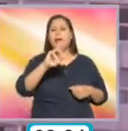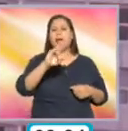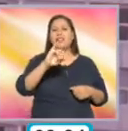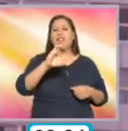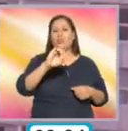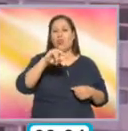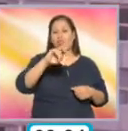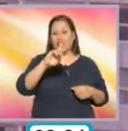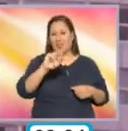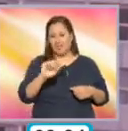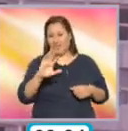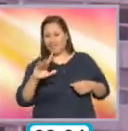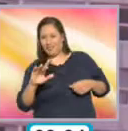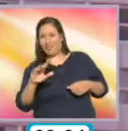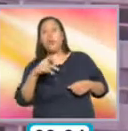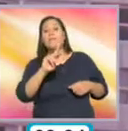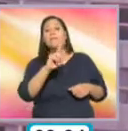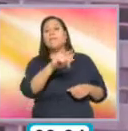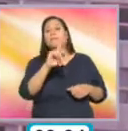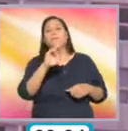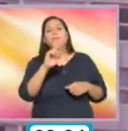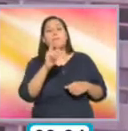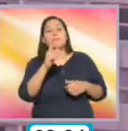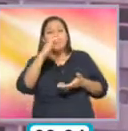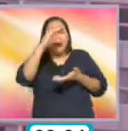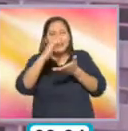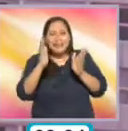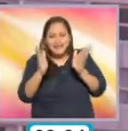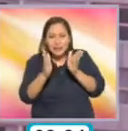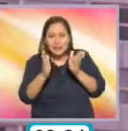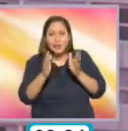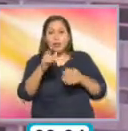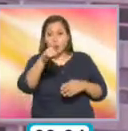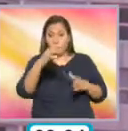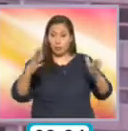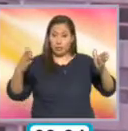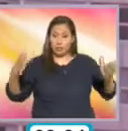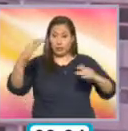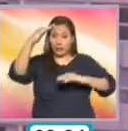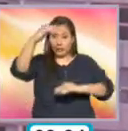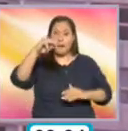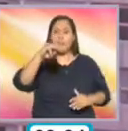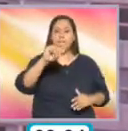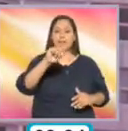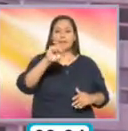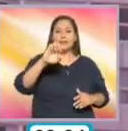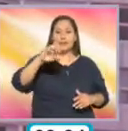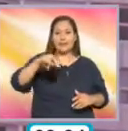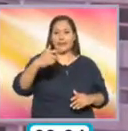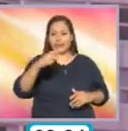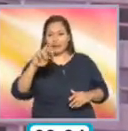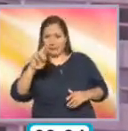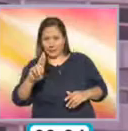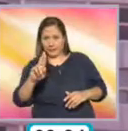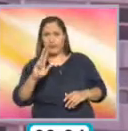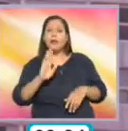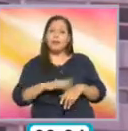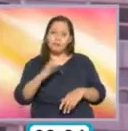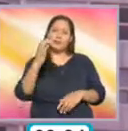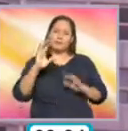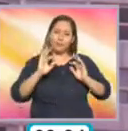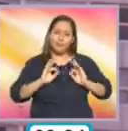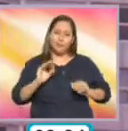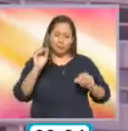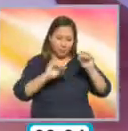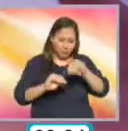igual, pero en chiquito. Exacto. Entonces, si nosotros lo tenemos en grande, se llama el messenger, que es mucho más cómodo porque pueden cargar